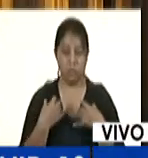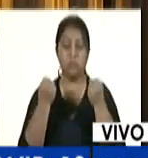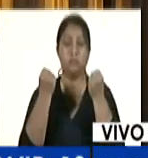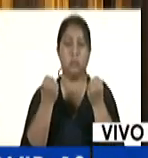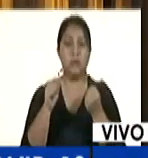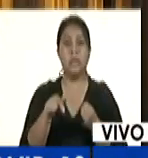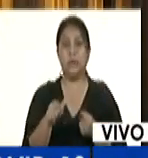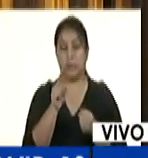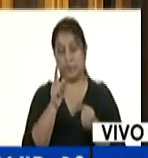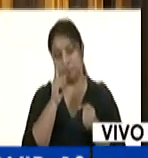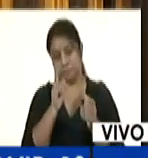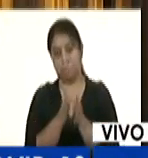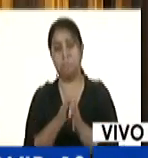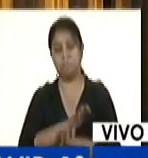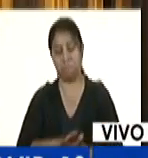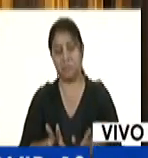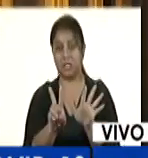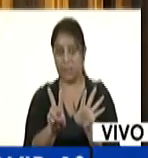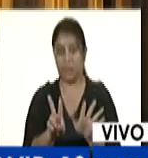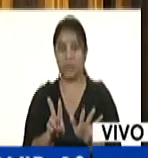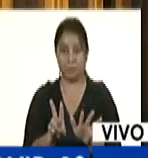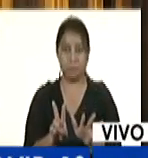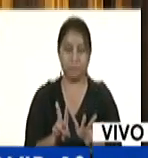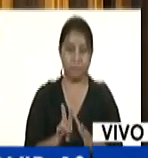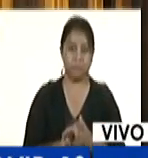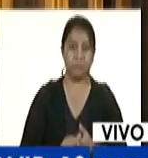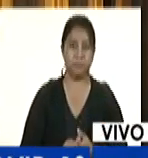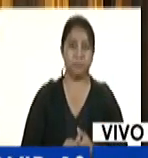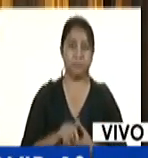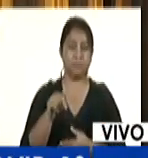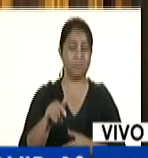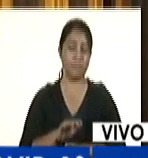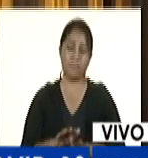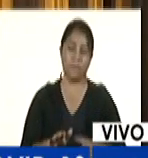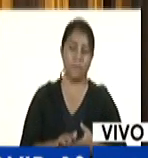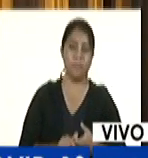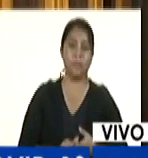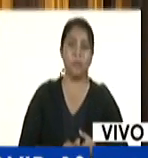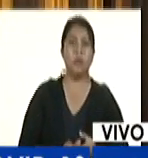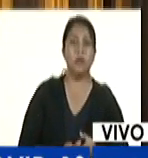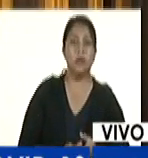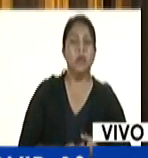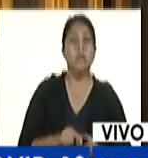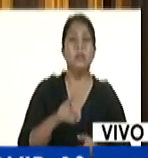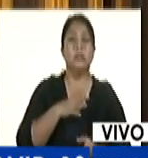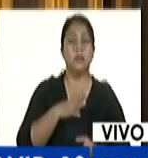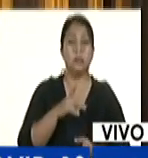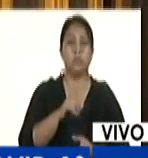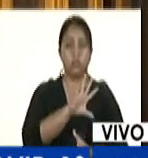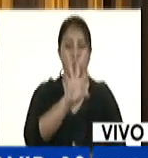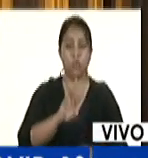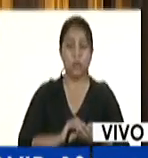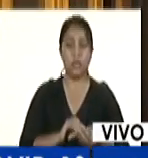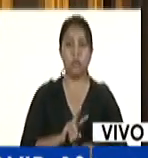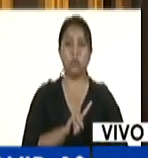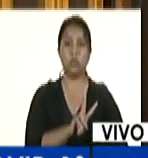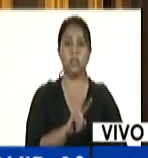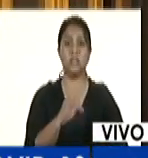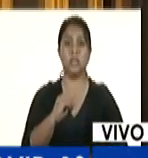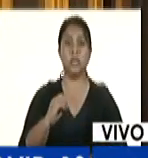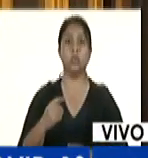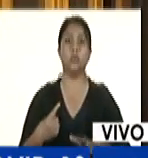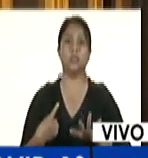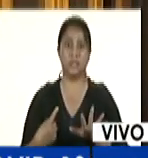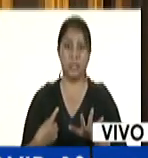hemos perdido a 7 personas de ellas que han fallecido. Tenemos en total 206